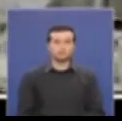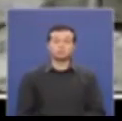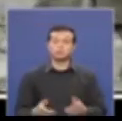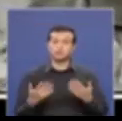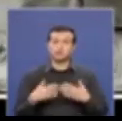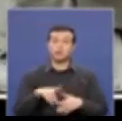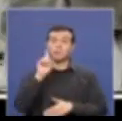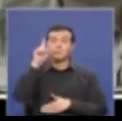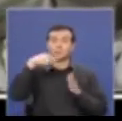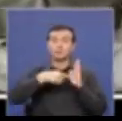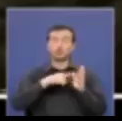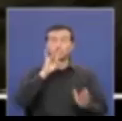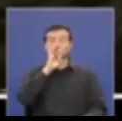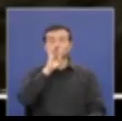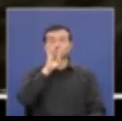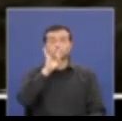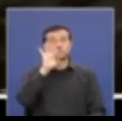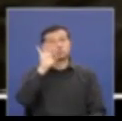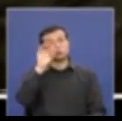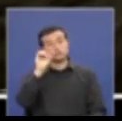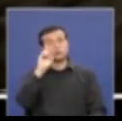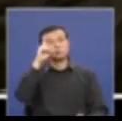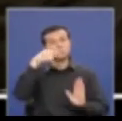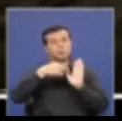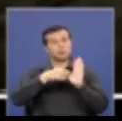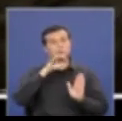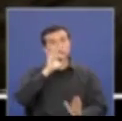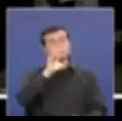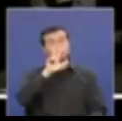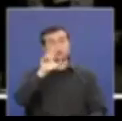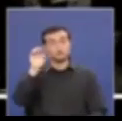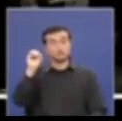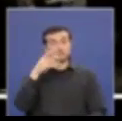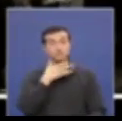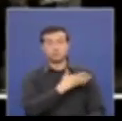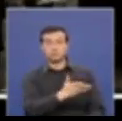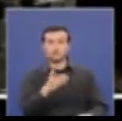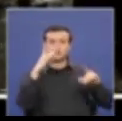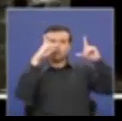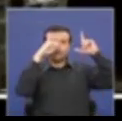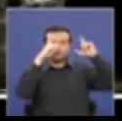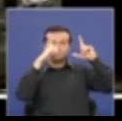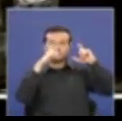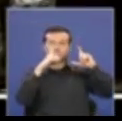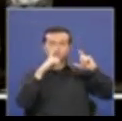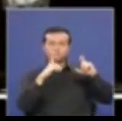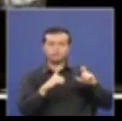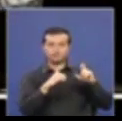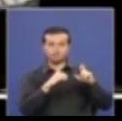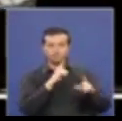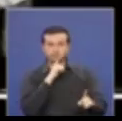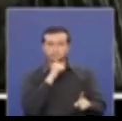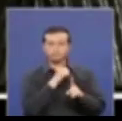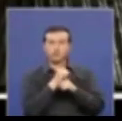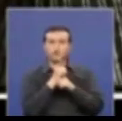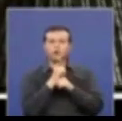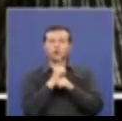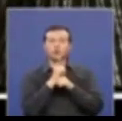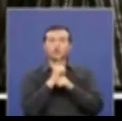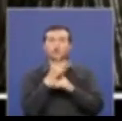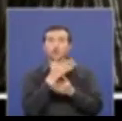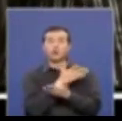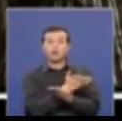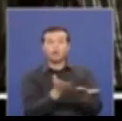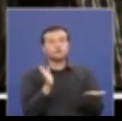Tomadas entre 1890 y 1930, estas fotografías han sido valoradas por la UNESCO